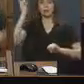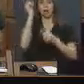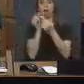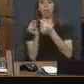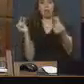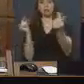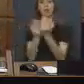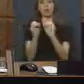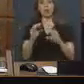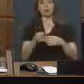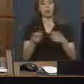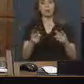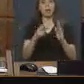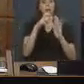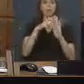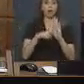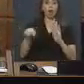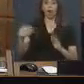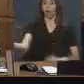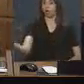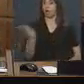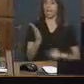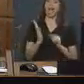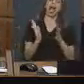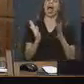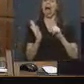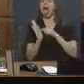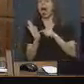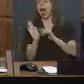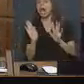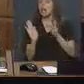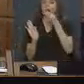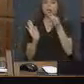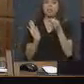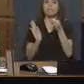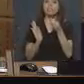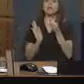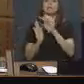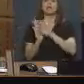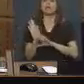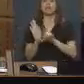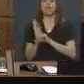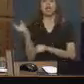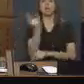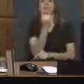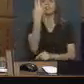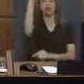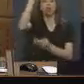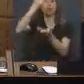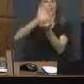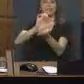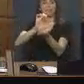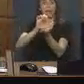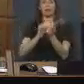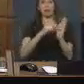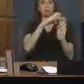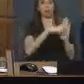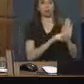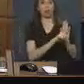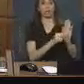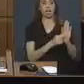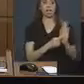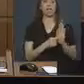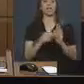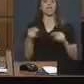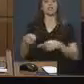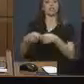aunque algo se insinúa en el proyecto que nos pasaron hoy día de universidades estatales. El proyecto, desgraciadamente, no se hace una demanda que cada día es más